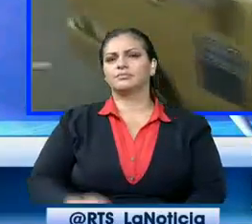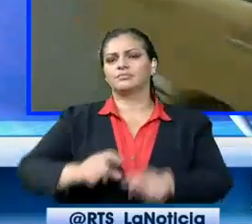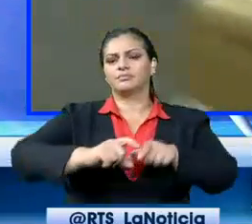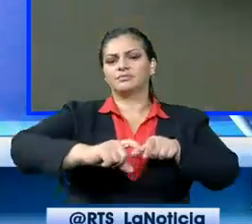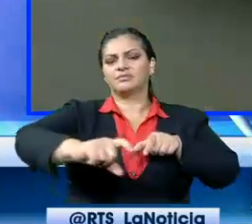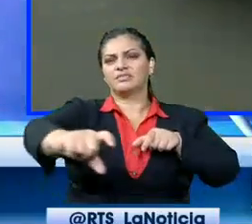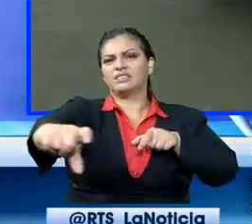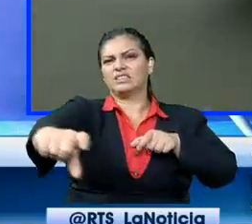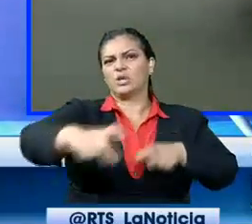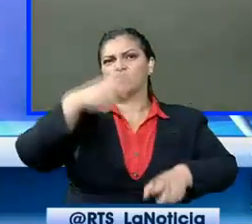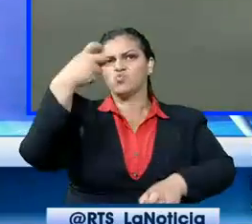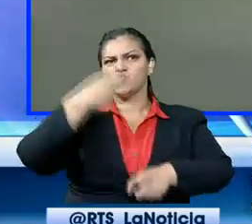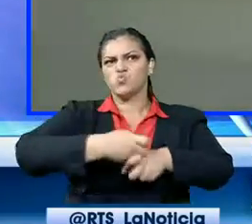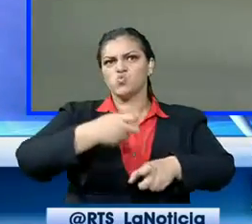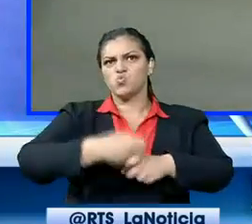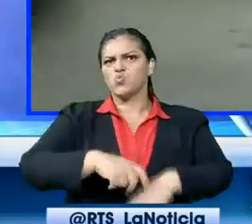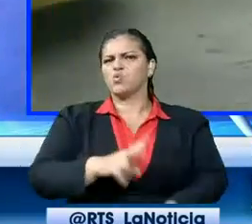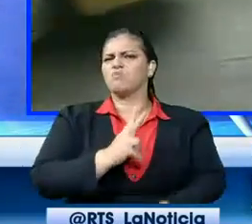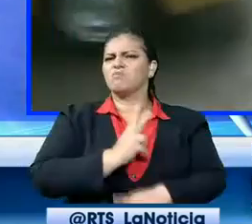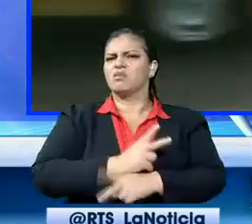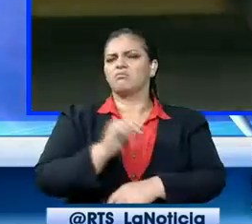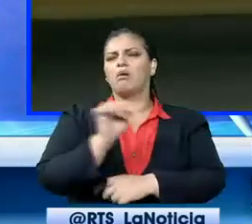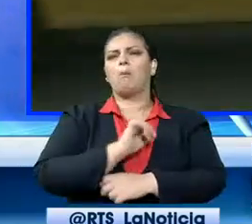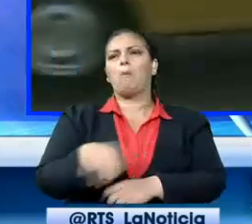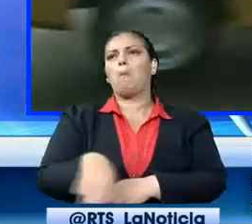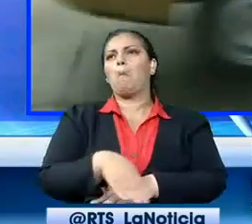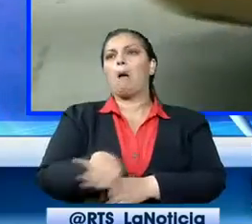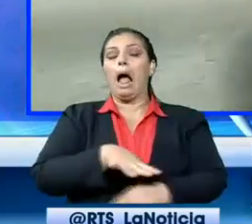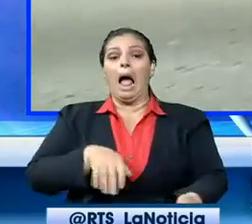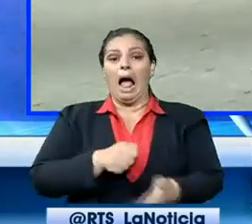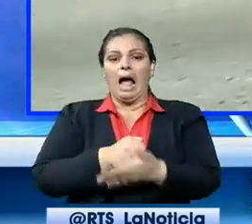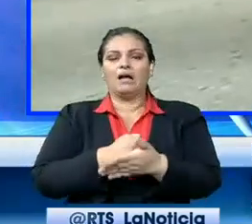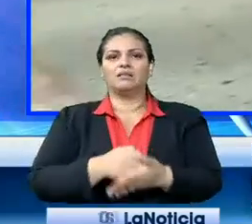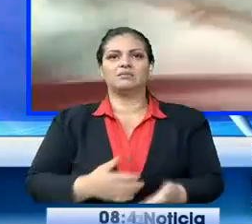constituyan situaciones como esas una amenaza, un riesgo, un peligro